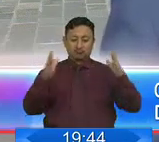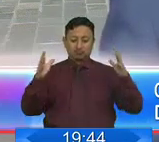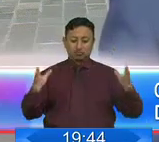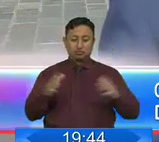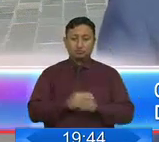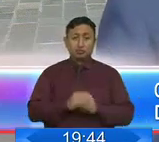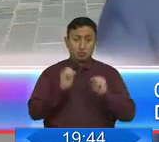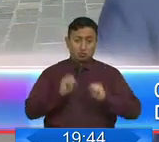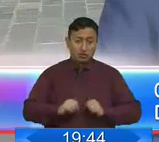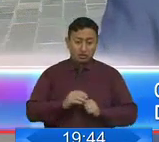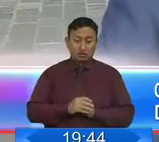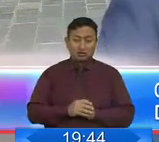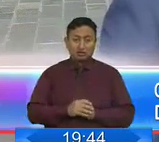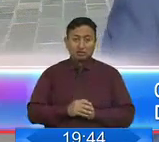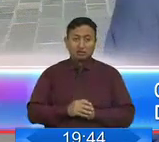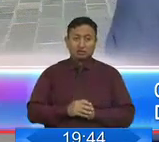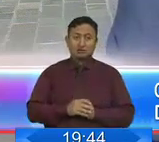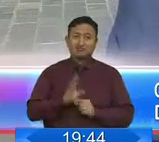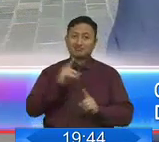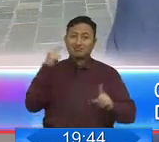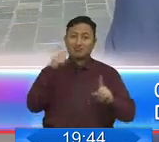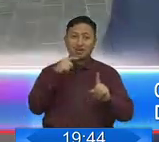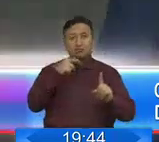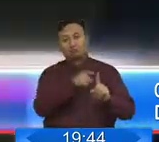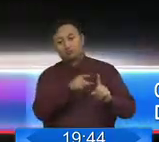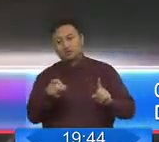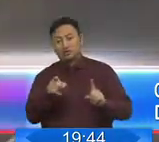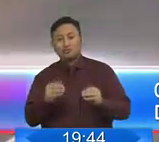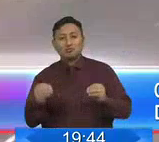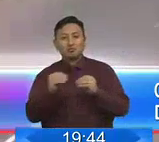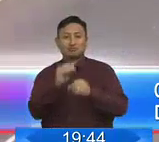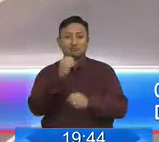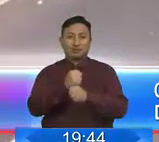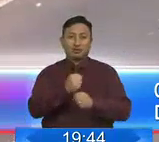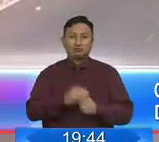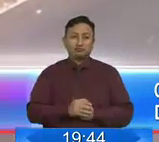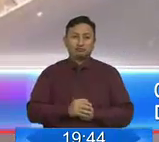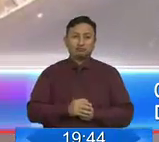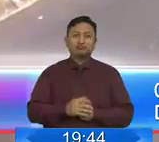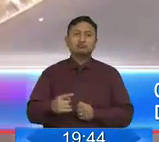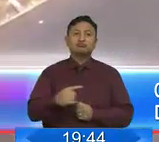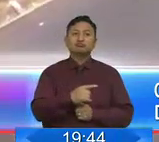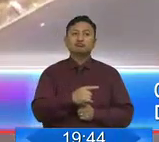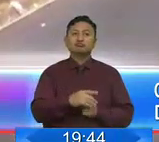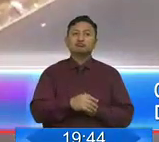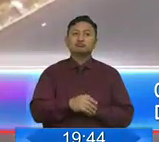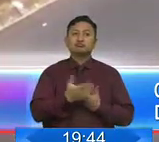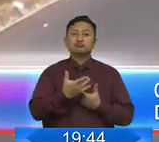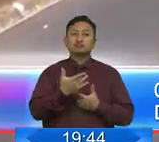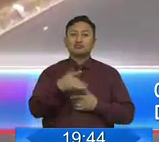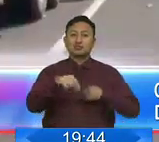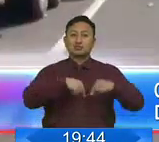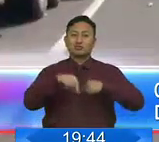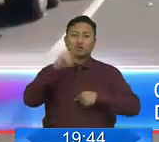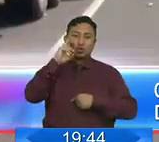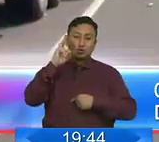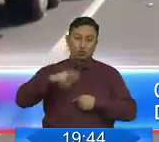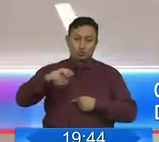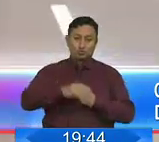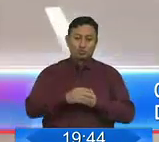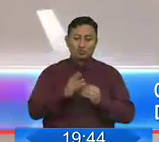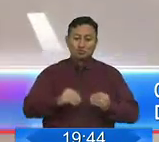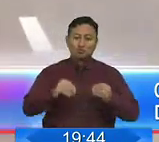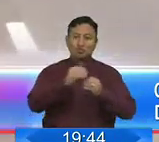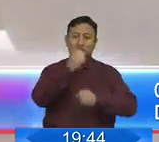a generar directa e indirectamente fuentes de empleo. Eje vial que dinamizaría el turismo y por ende crearía fuentes de empleo para los